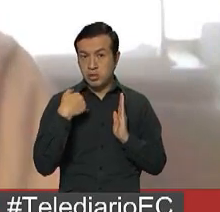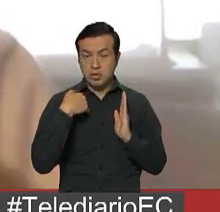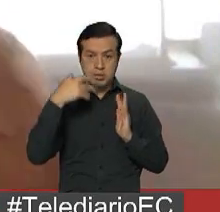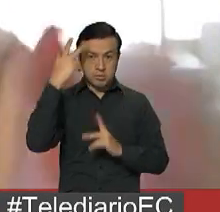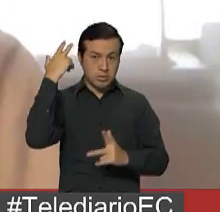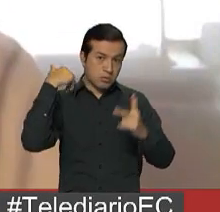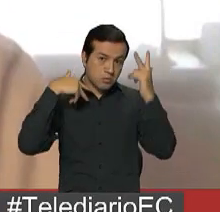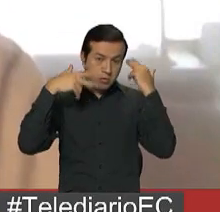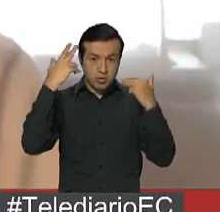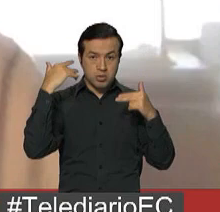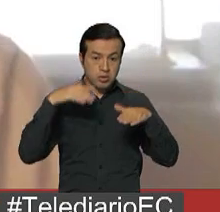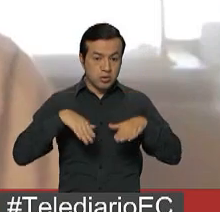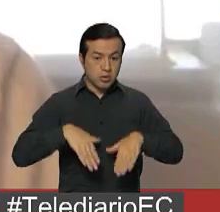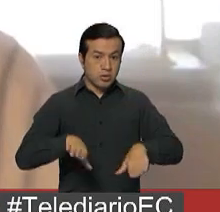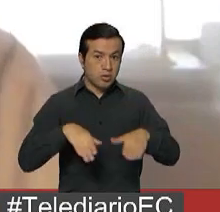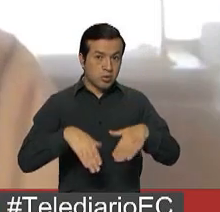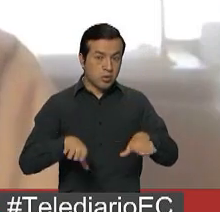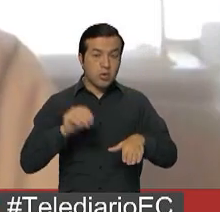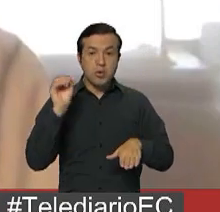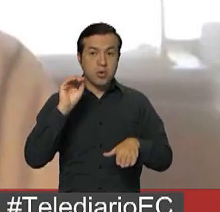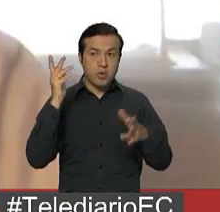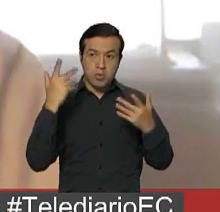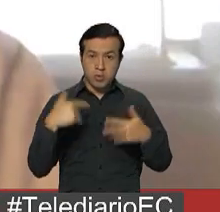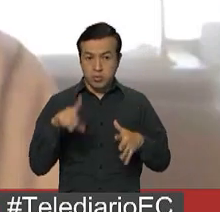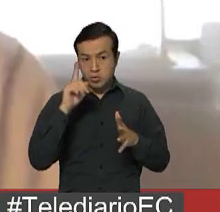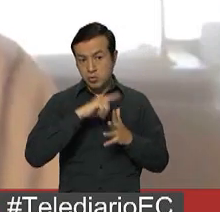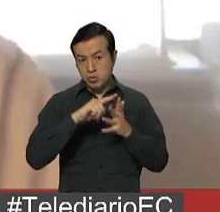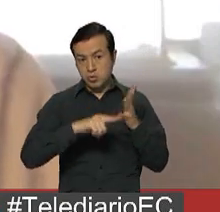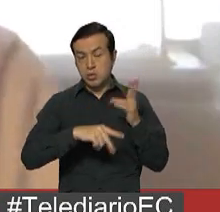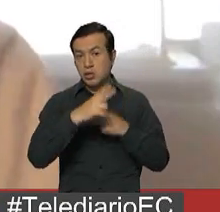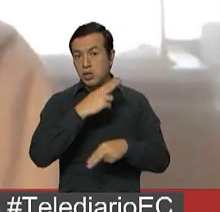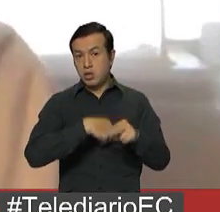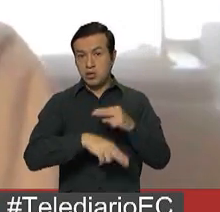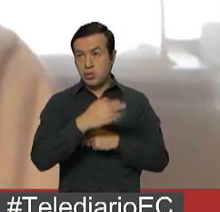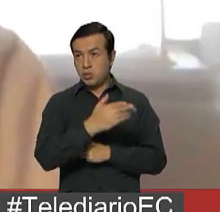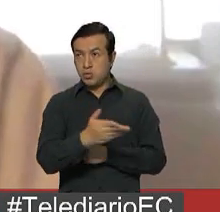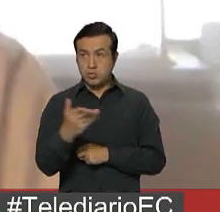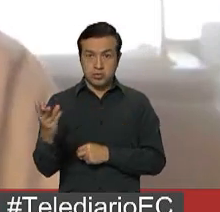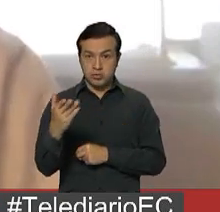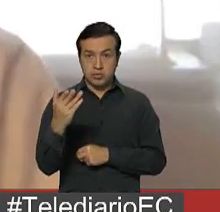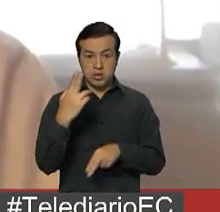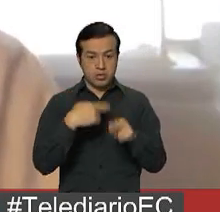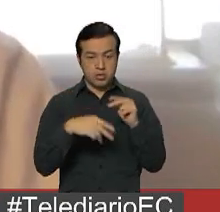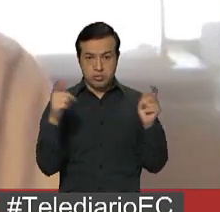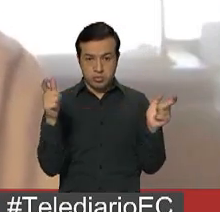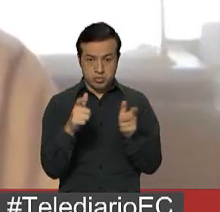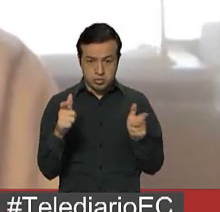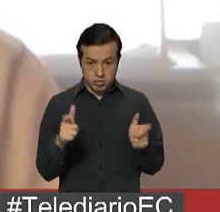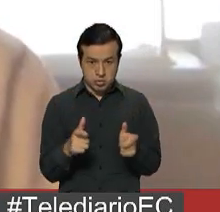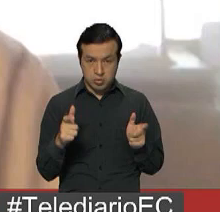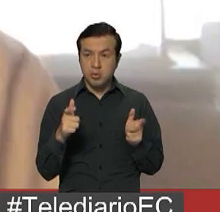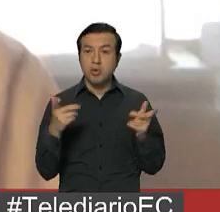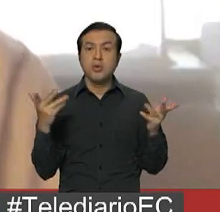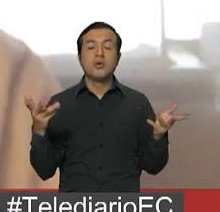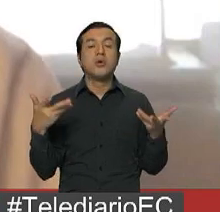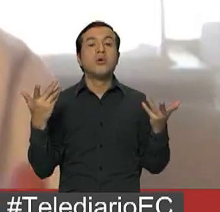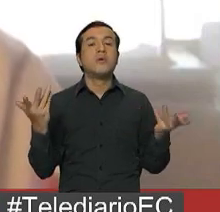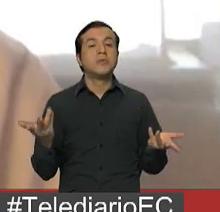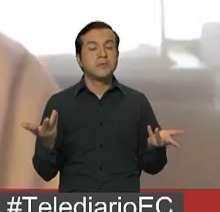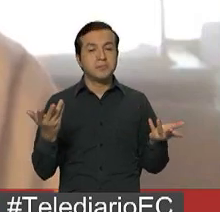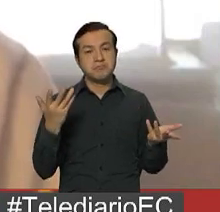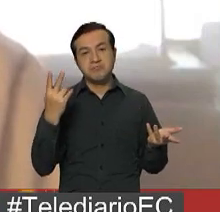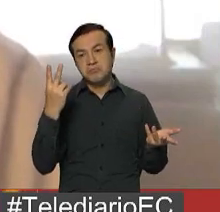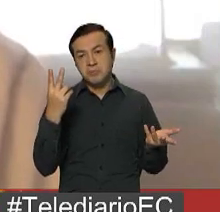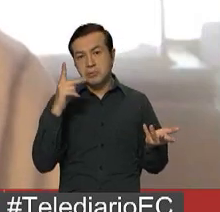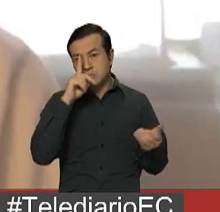o tiene una sastrería o tiene cualquiera de estos negocios que digamos son muy muy a lo micro usted a lo mejor tiene dos